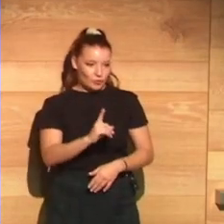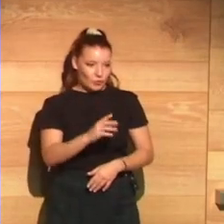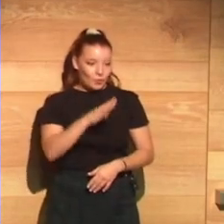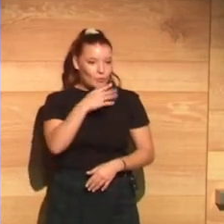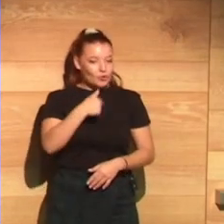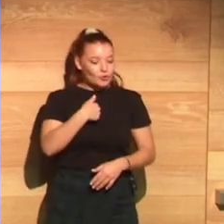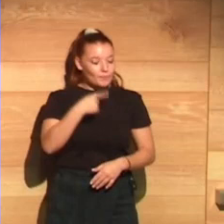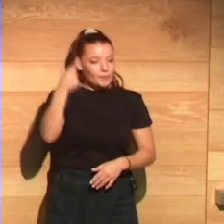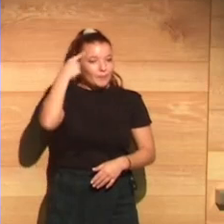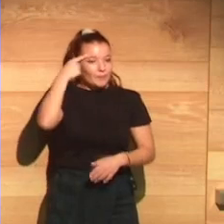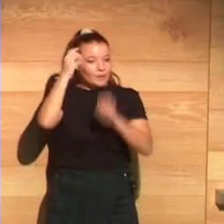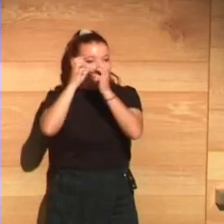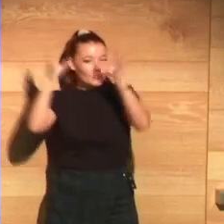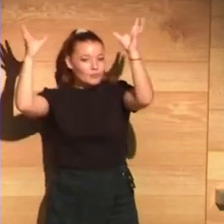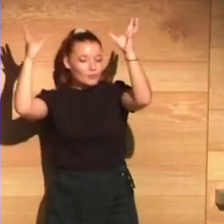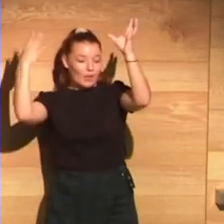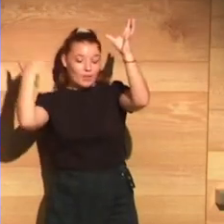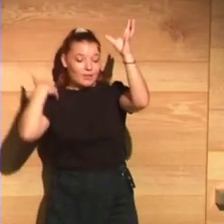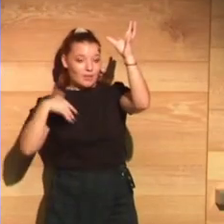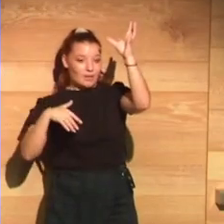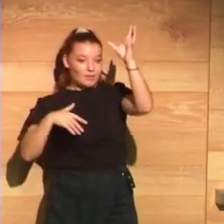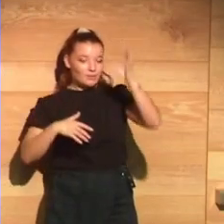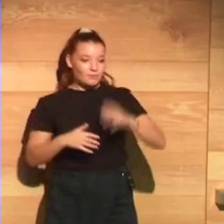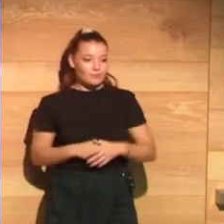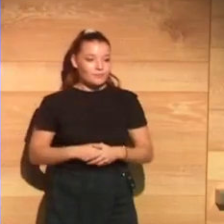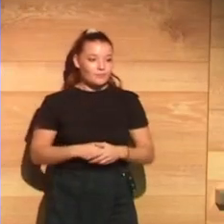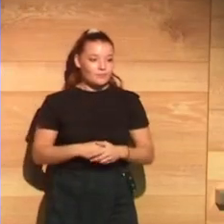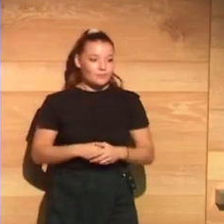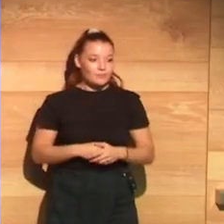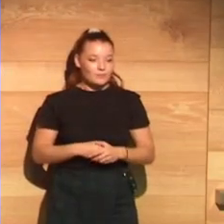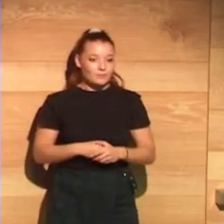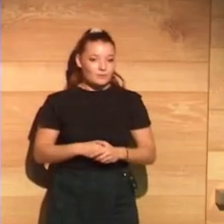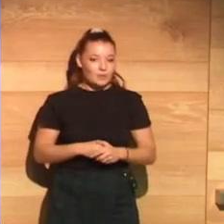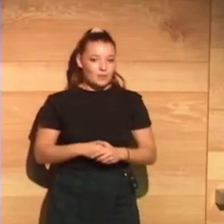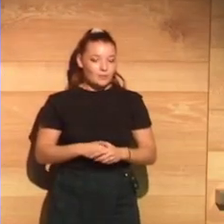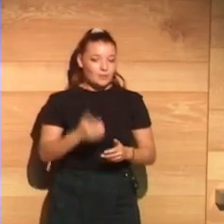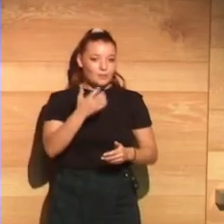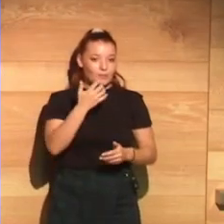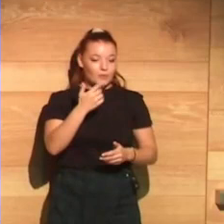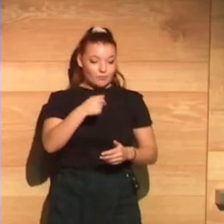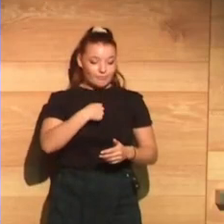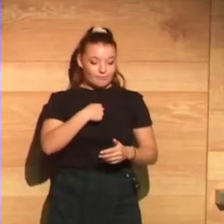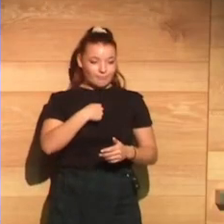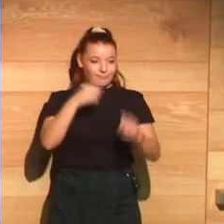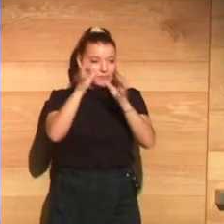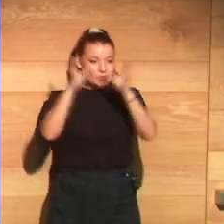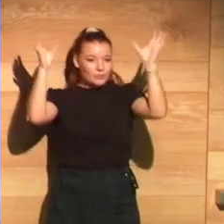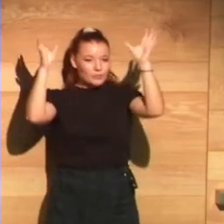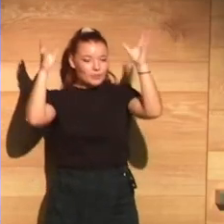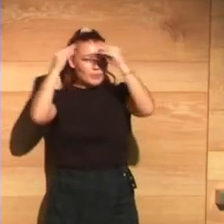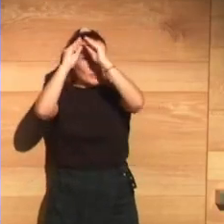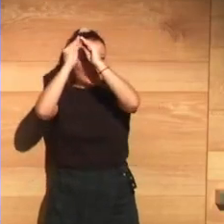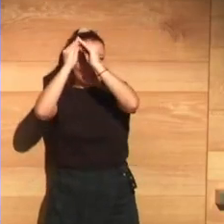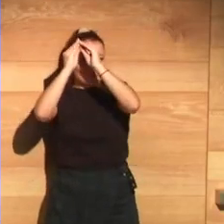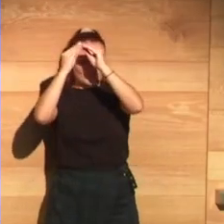no por pereza o por tal, sino porque de alguna manera ese boceto ya lo he hecho yo de forma mental. También te digo, a ver, que muchas